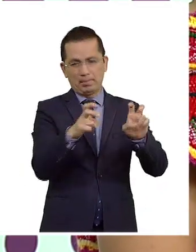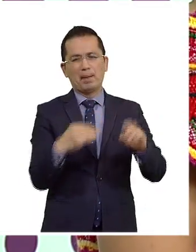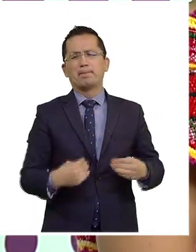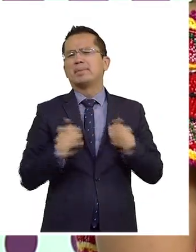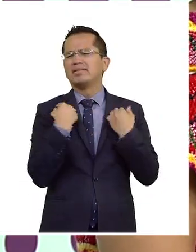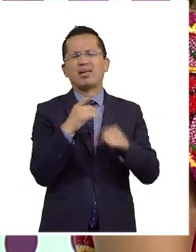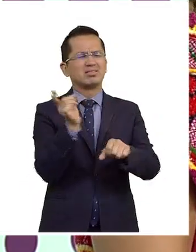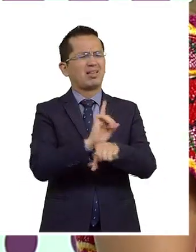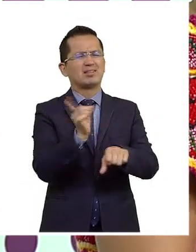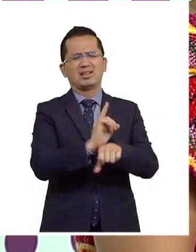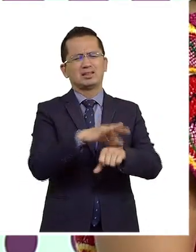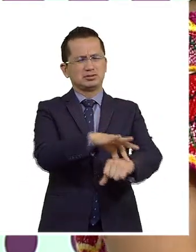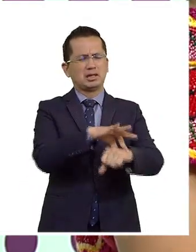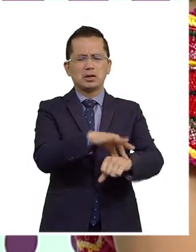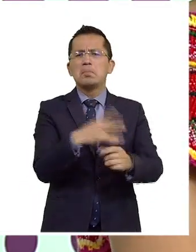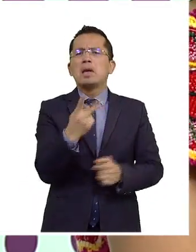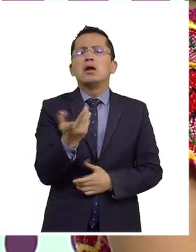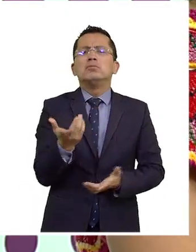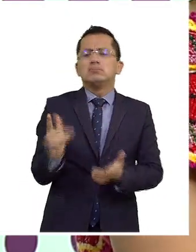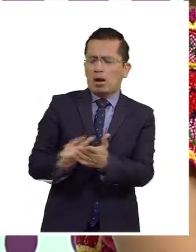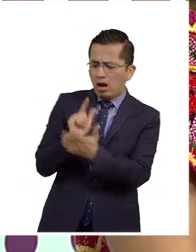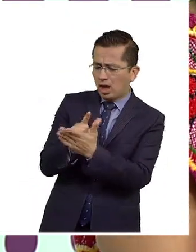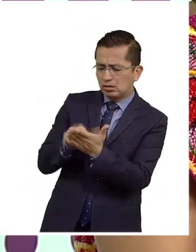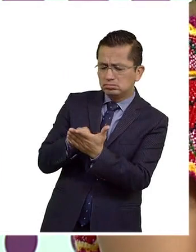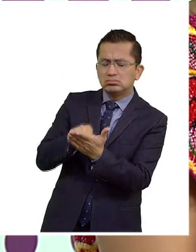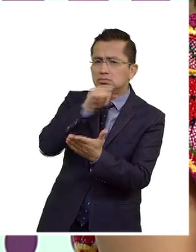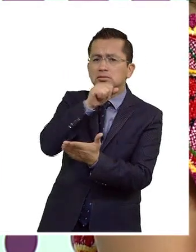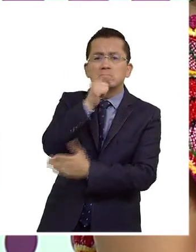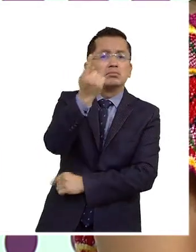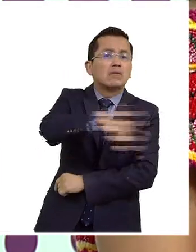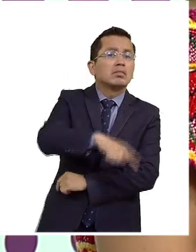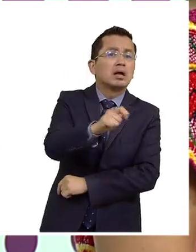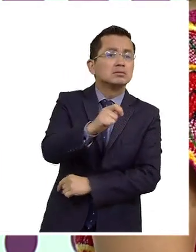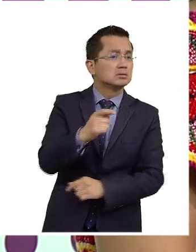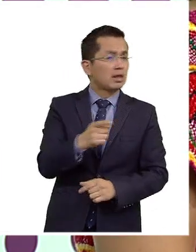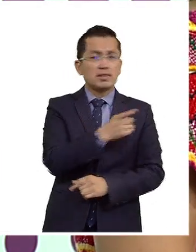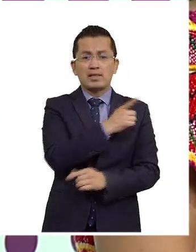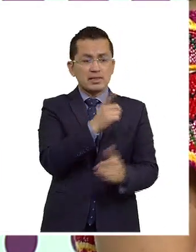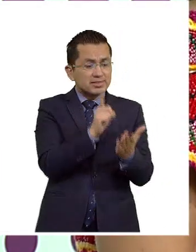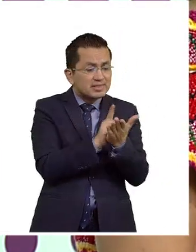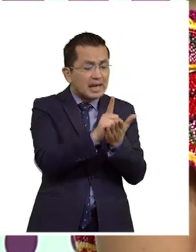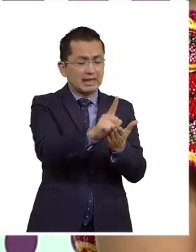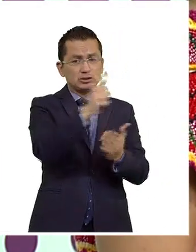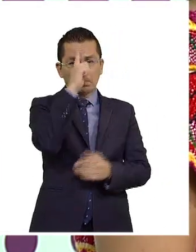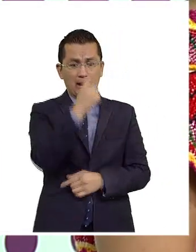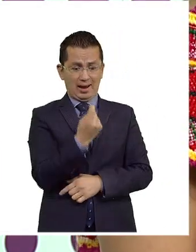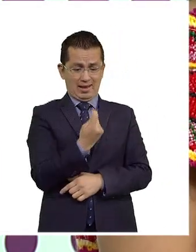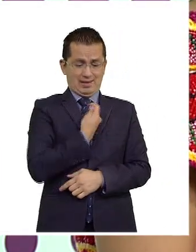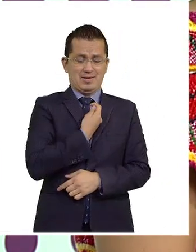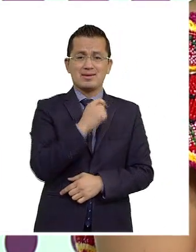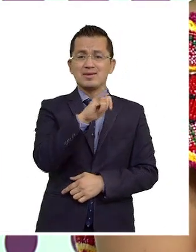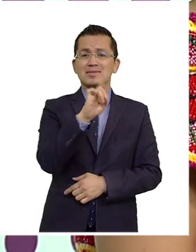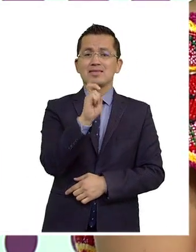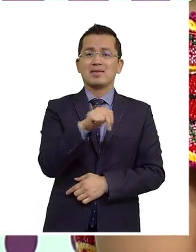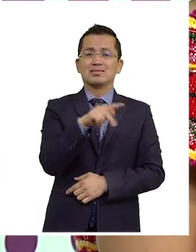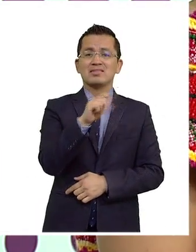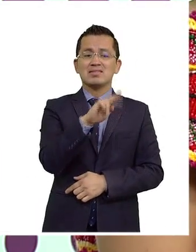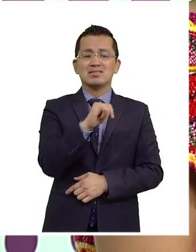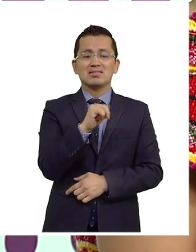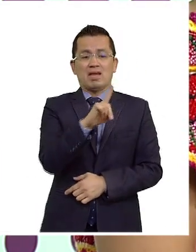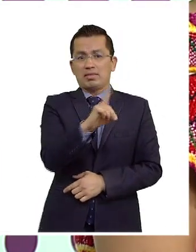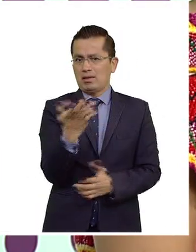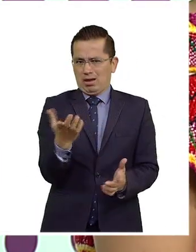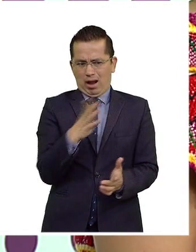es parte, de identidad de género es parte del derecho a la identidad. Entonces, la parte que